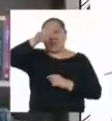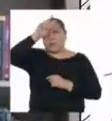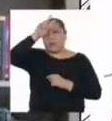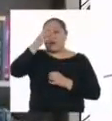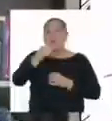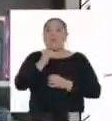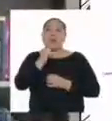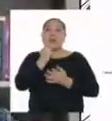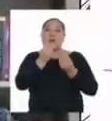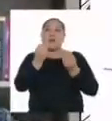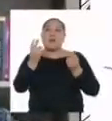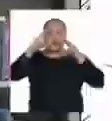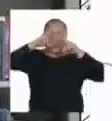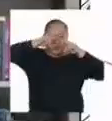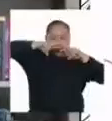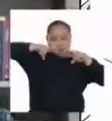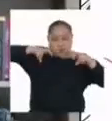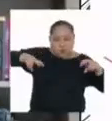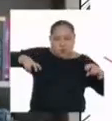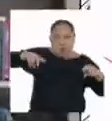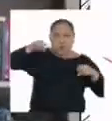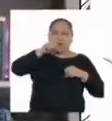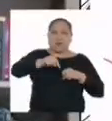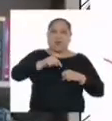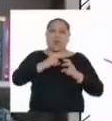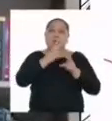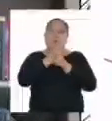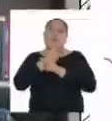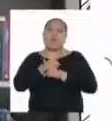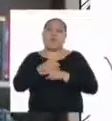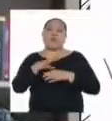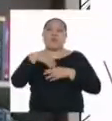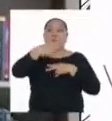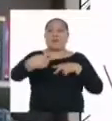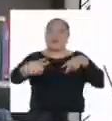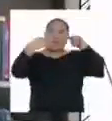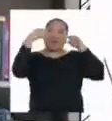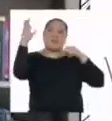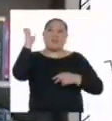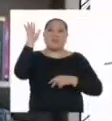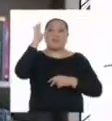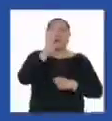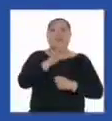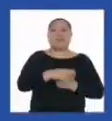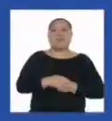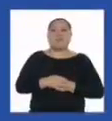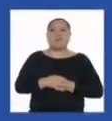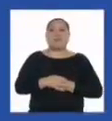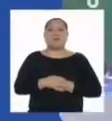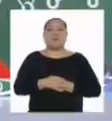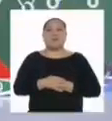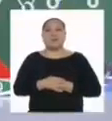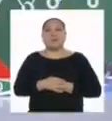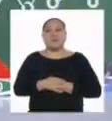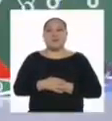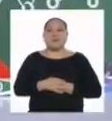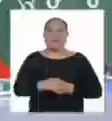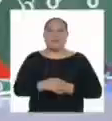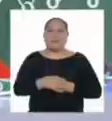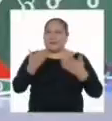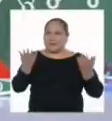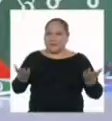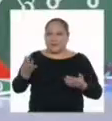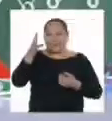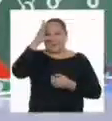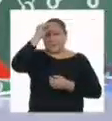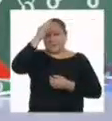mucho por estudiarlas y por cuidarlas. Nos vemos en una siguiente ocasión. ¡Hasta pronto! ¿Qué